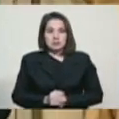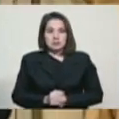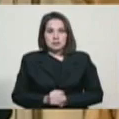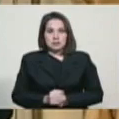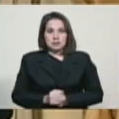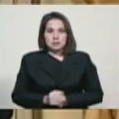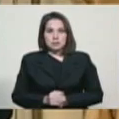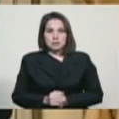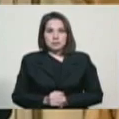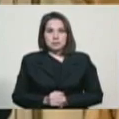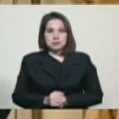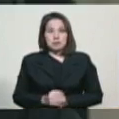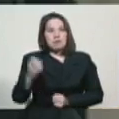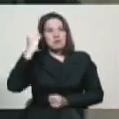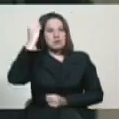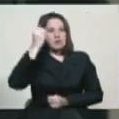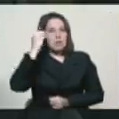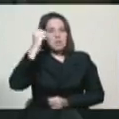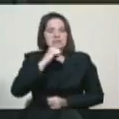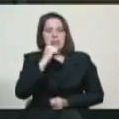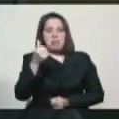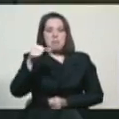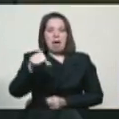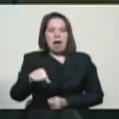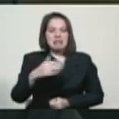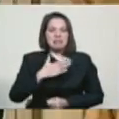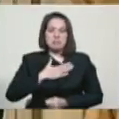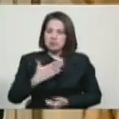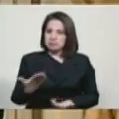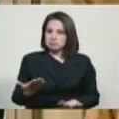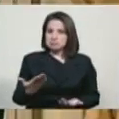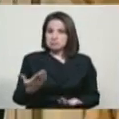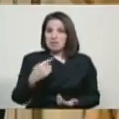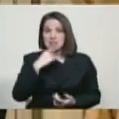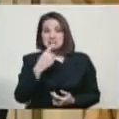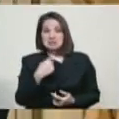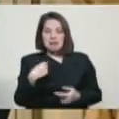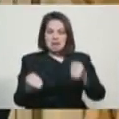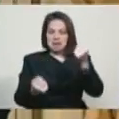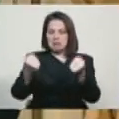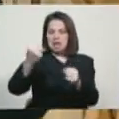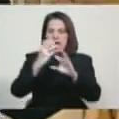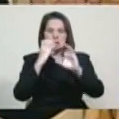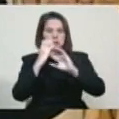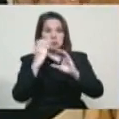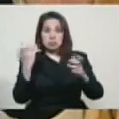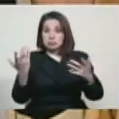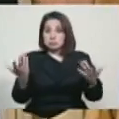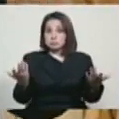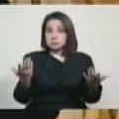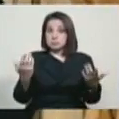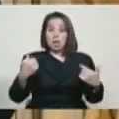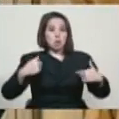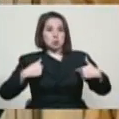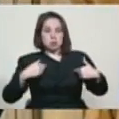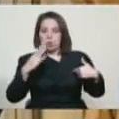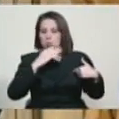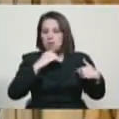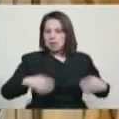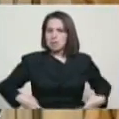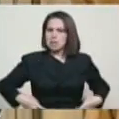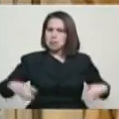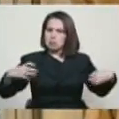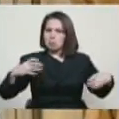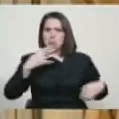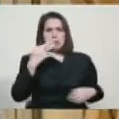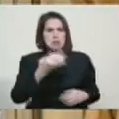¿Cuánto nos han subestimado? El chofer de autobús. No soy un magnate, ¿verdad?